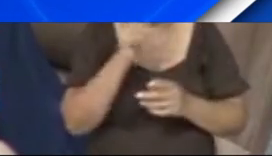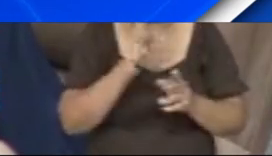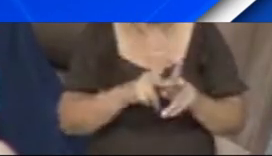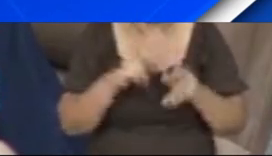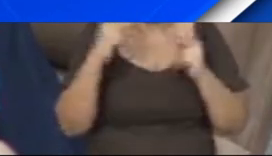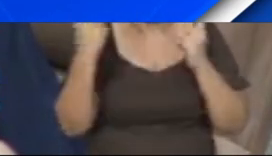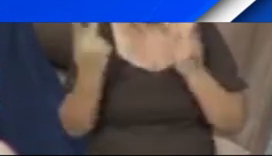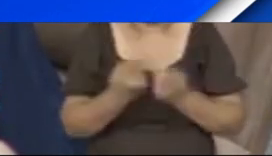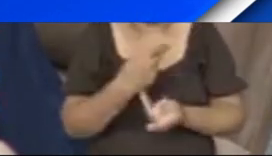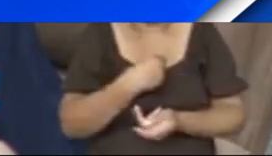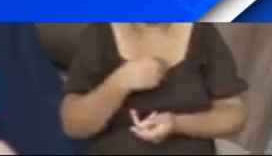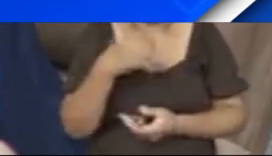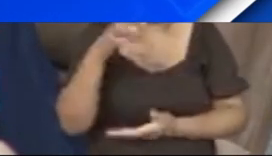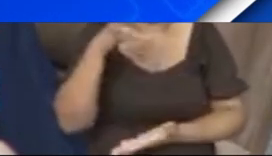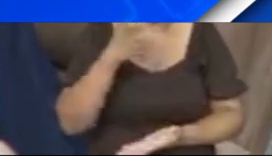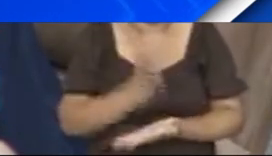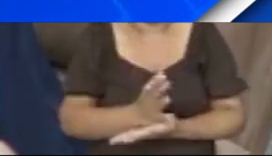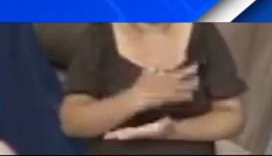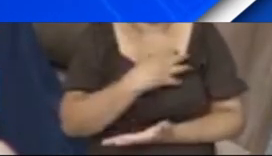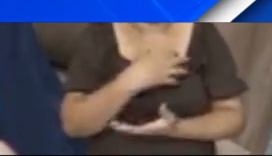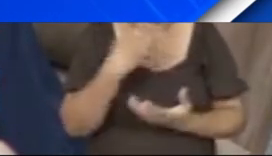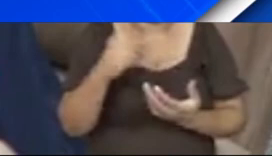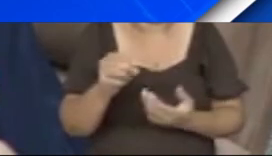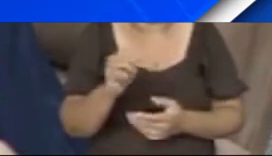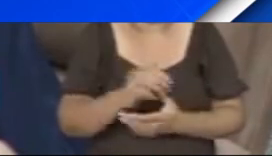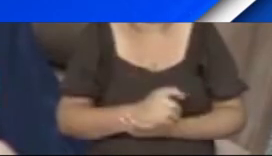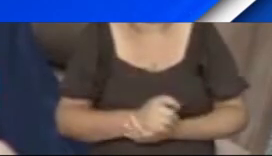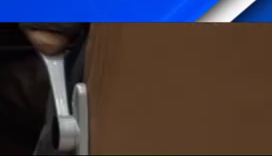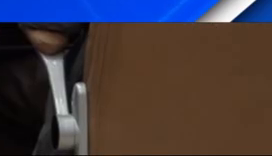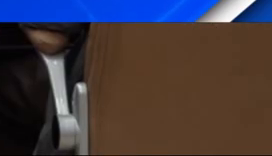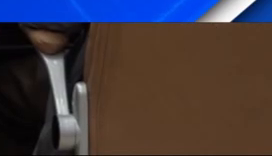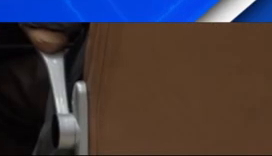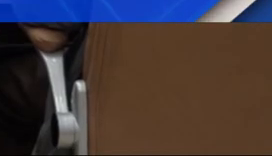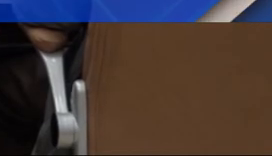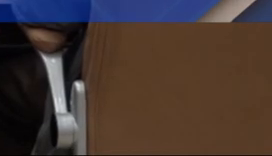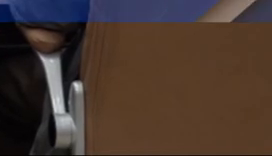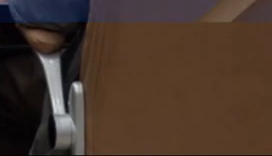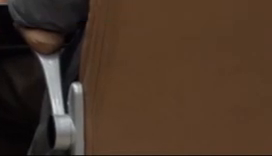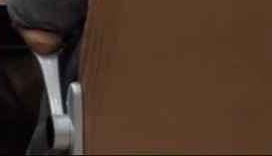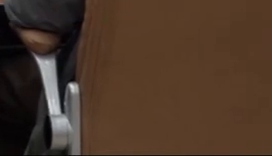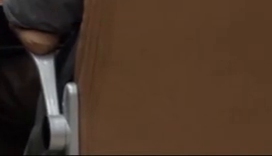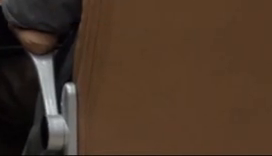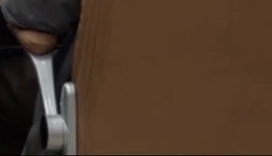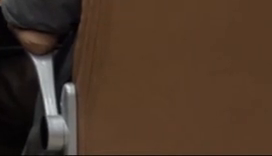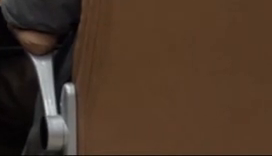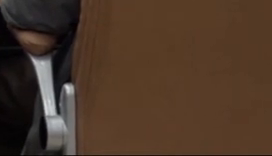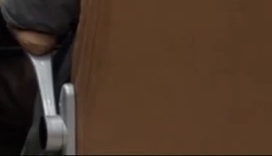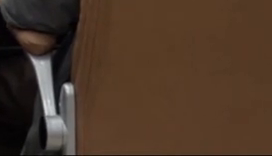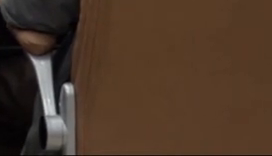los pueblos originarios y afrodescendientes. Noticias 12, Darlene Téllez.